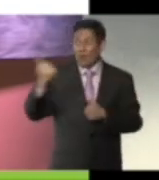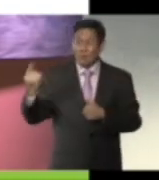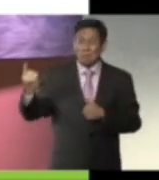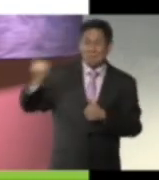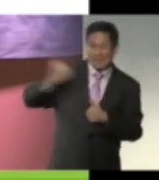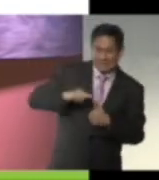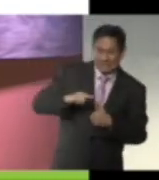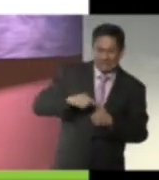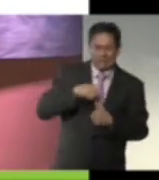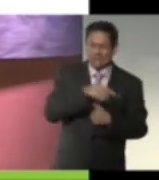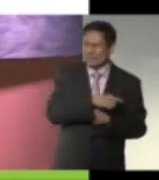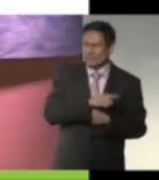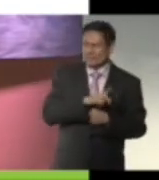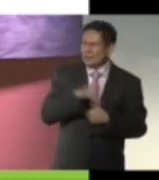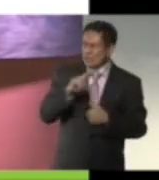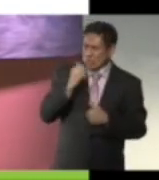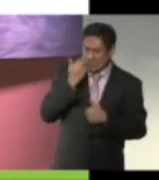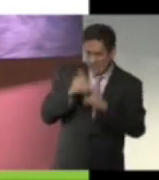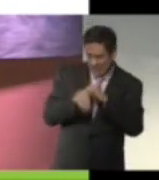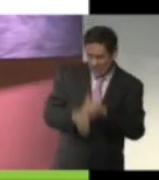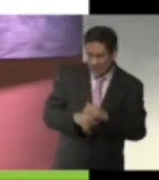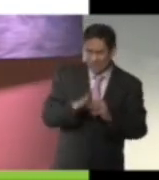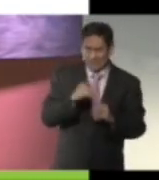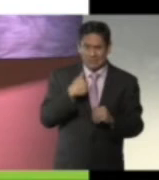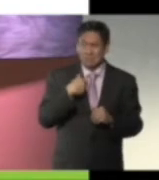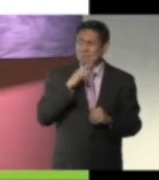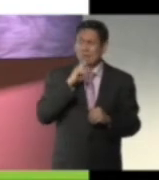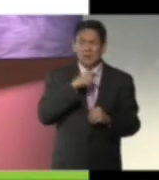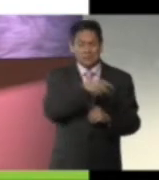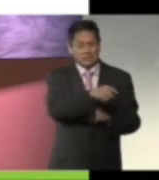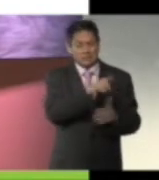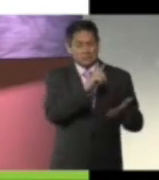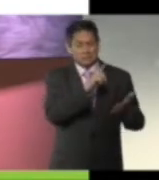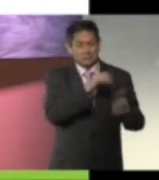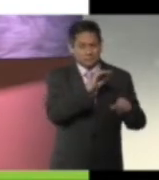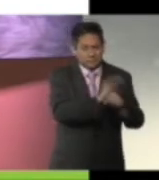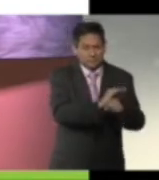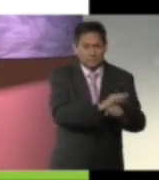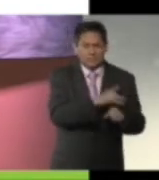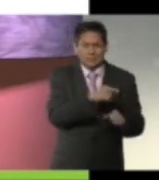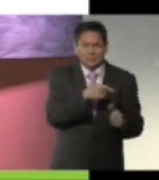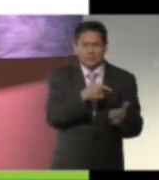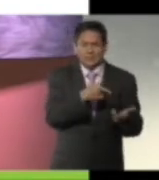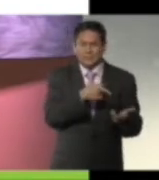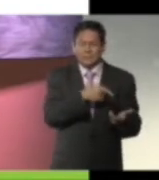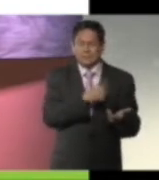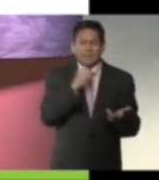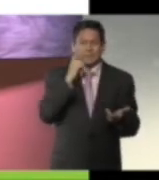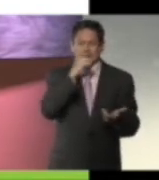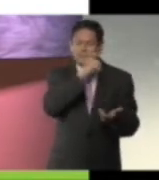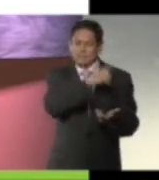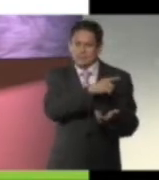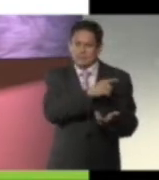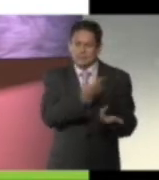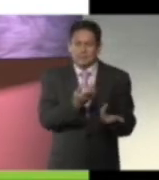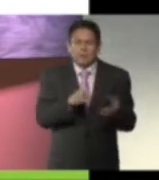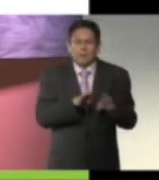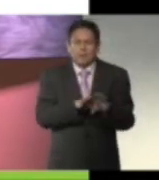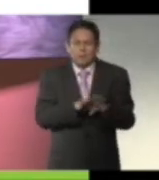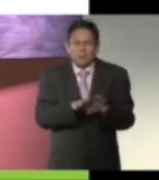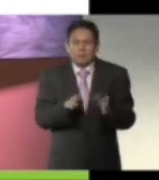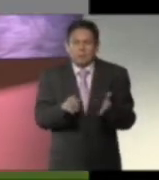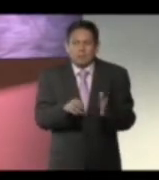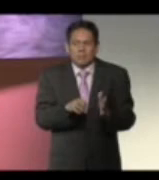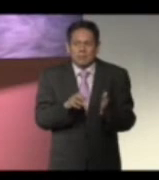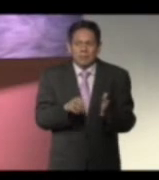aquello que contravenga los derechos humanos que estamos obligados a cumplir. Pero ¿cómo le hacemos? ¿Cómo controlar el caso